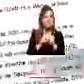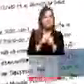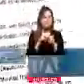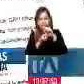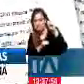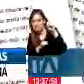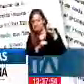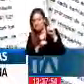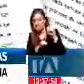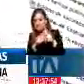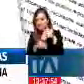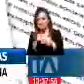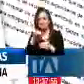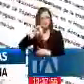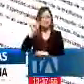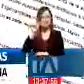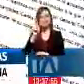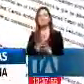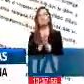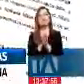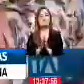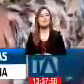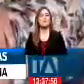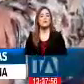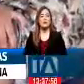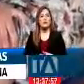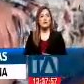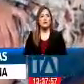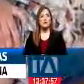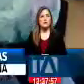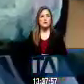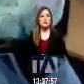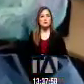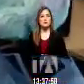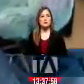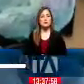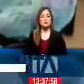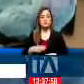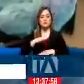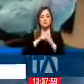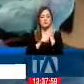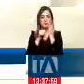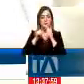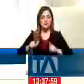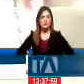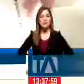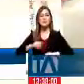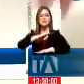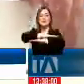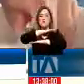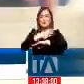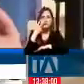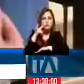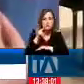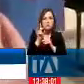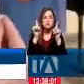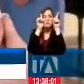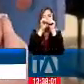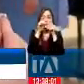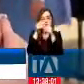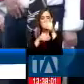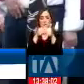hallazgo de graves irregularidades. Mientras tanto, en el vacunómetro implementado por el Ministerio de Salud actual, se registra un